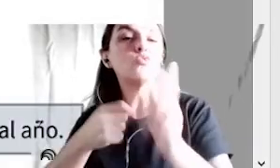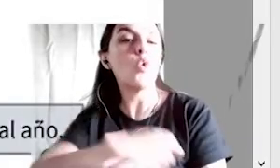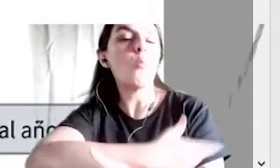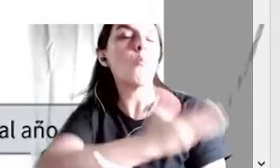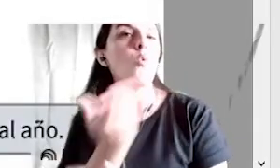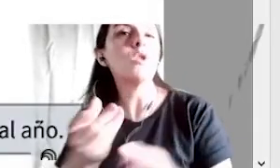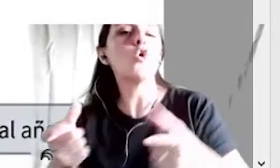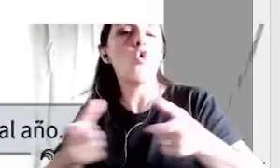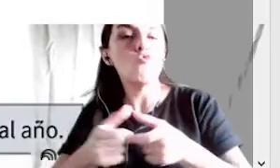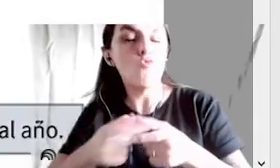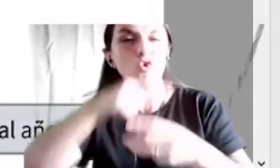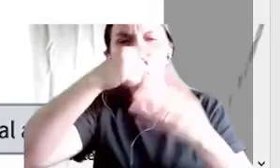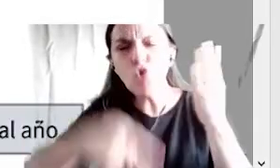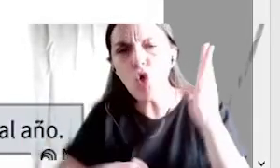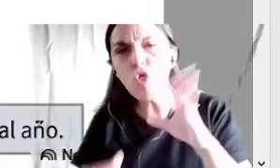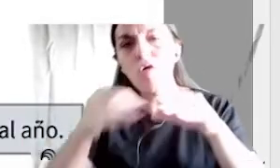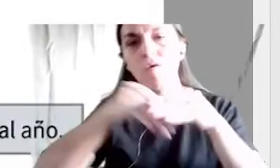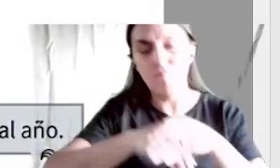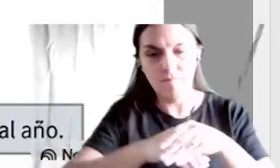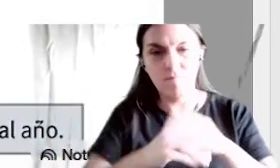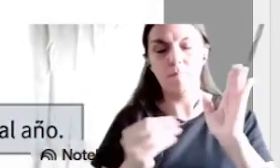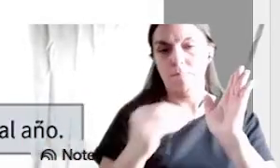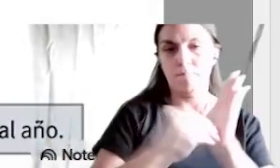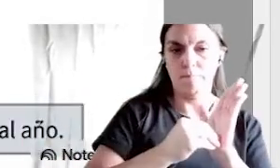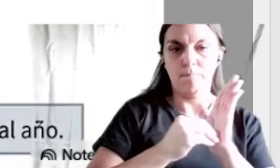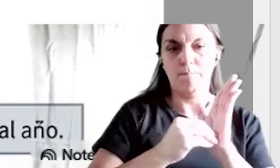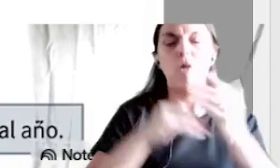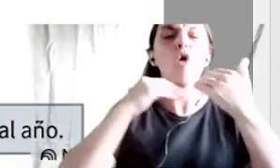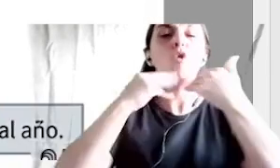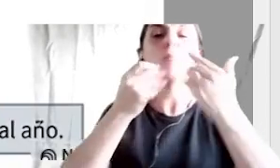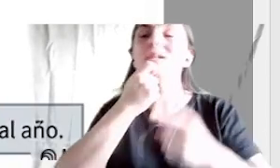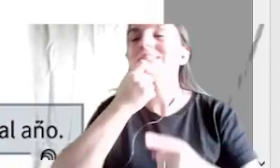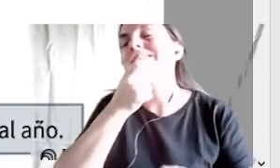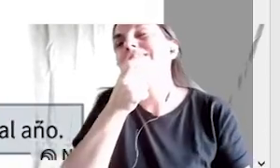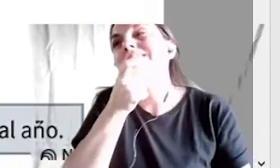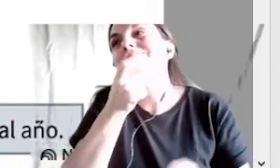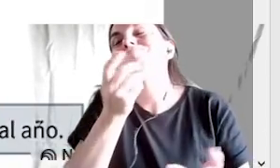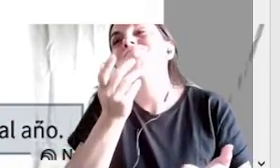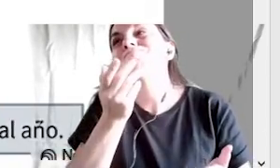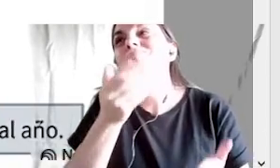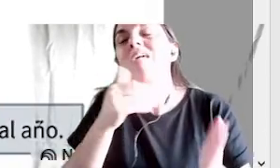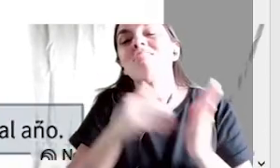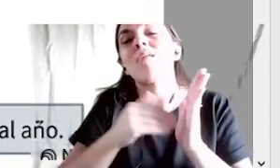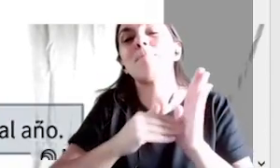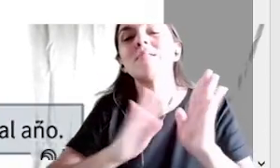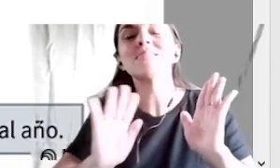bonos. Esto es independientemente del concepto que tenga